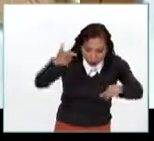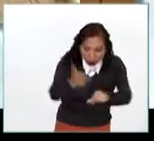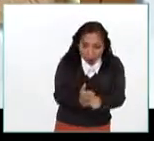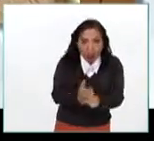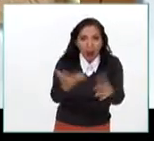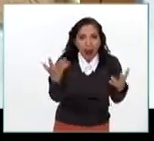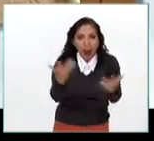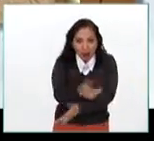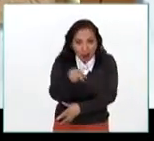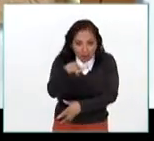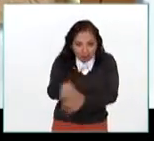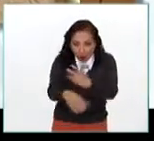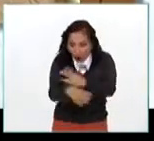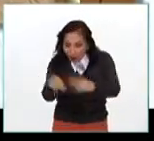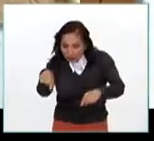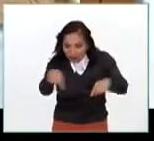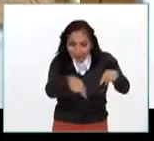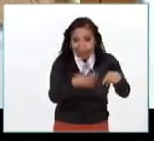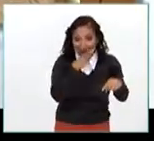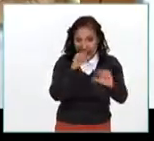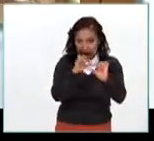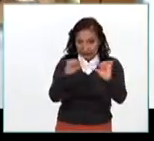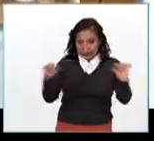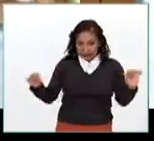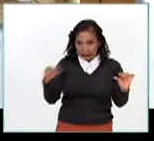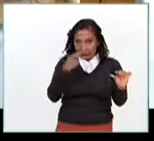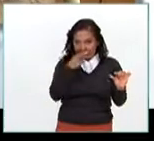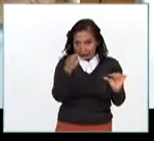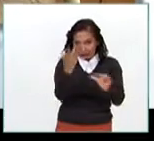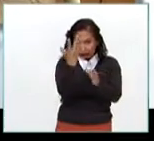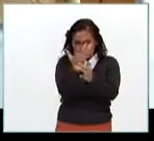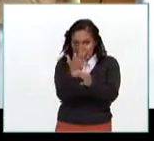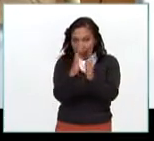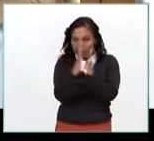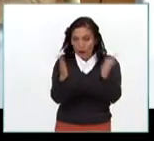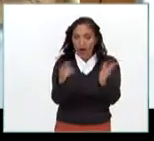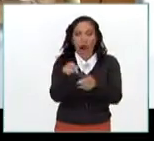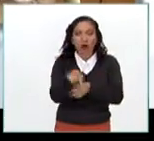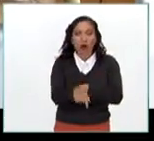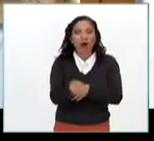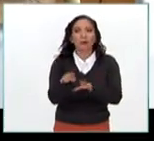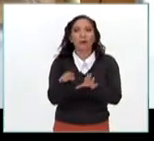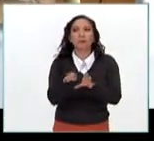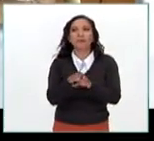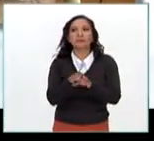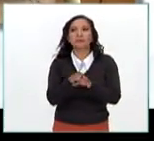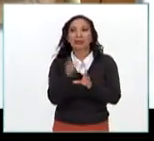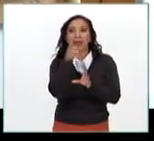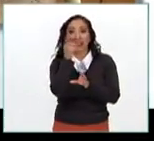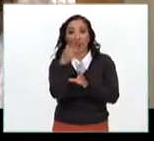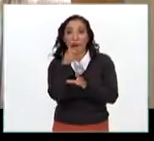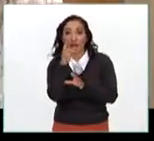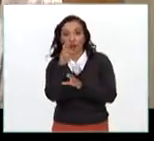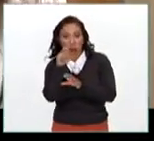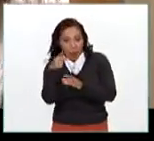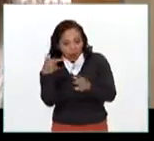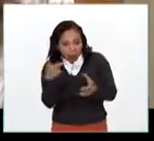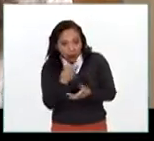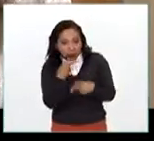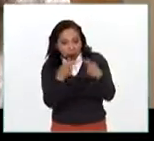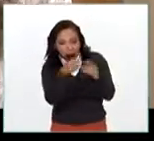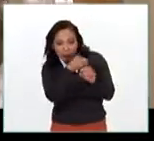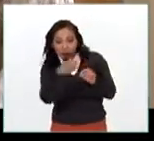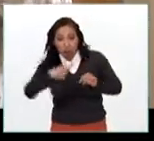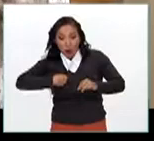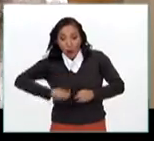además dice, cita el autor de nuestro libro lo que dijo Rus. Entonces, yo